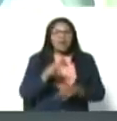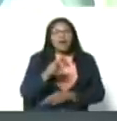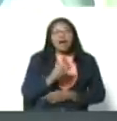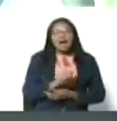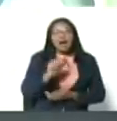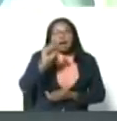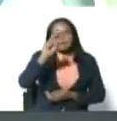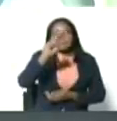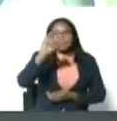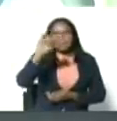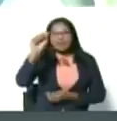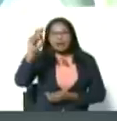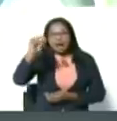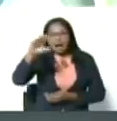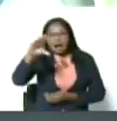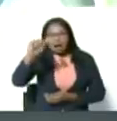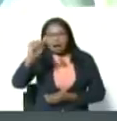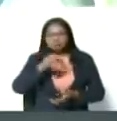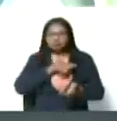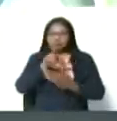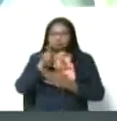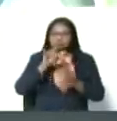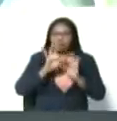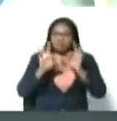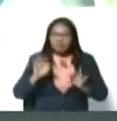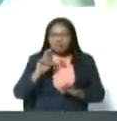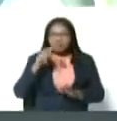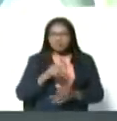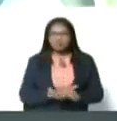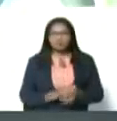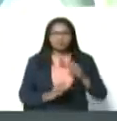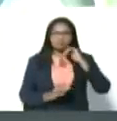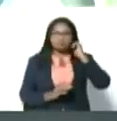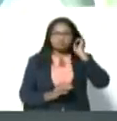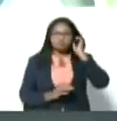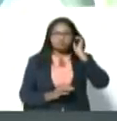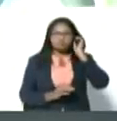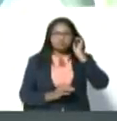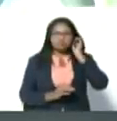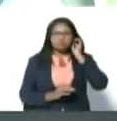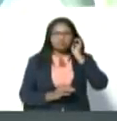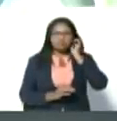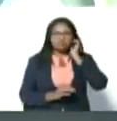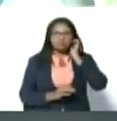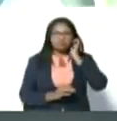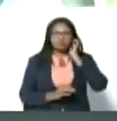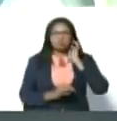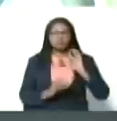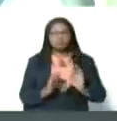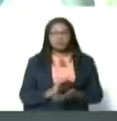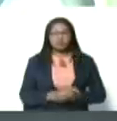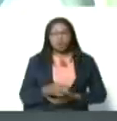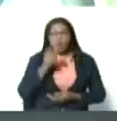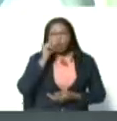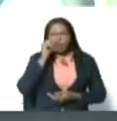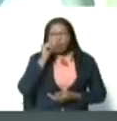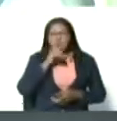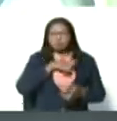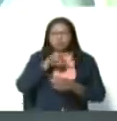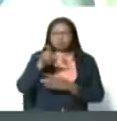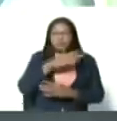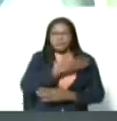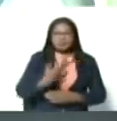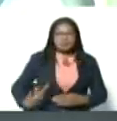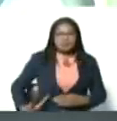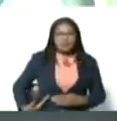naviera, para mostrar a través del contraalmirante, del capitán de navío, Luis Castillo,